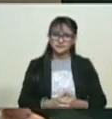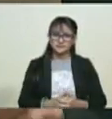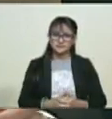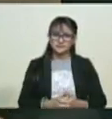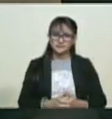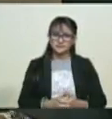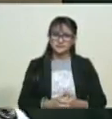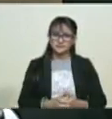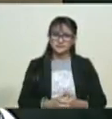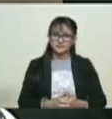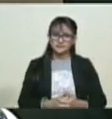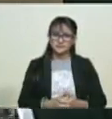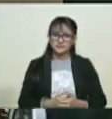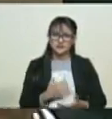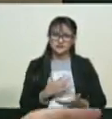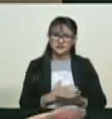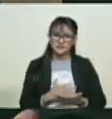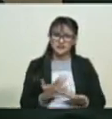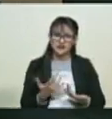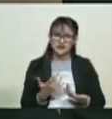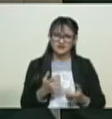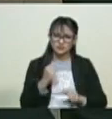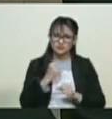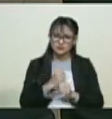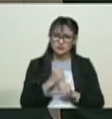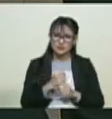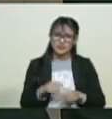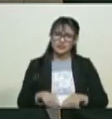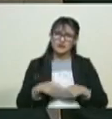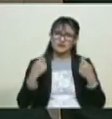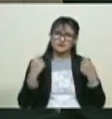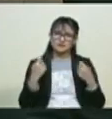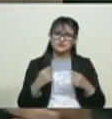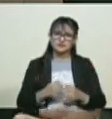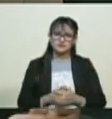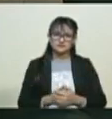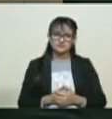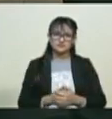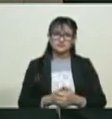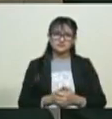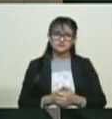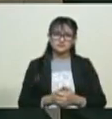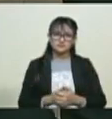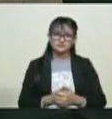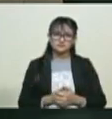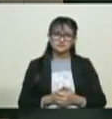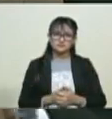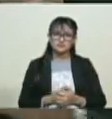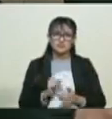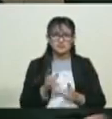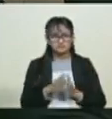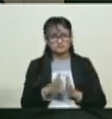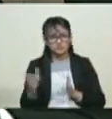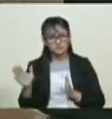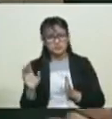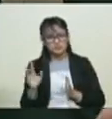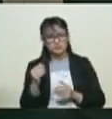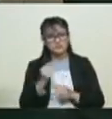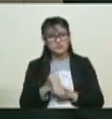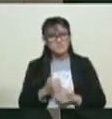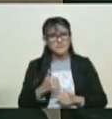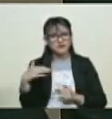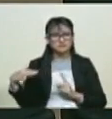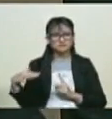satanizar la gran labor que ha hecho usted en su primer periodo uno de los períodos más